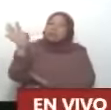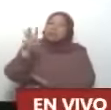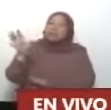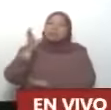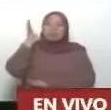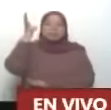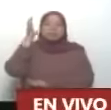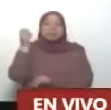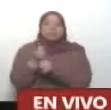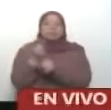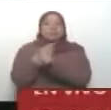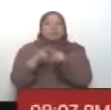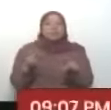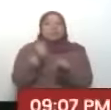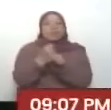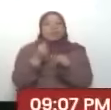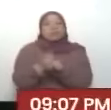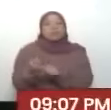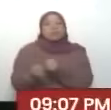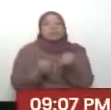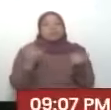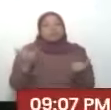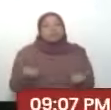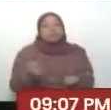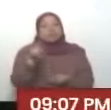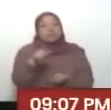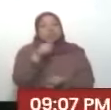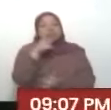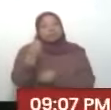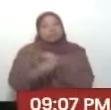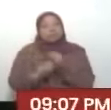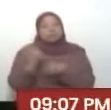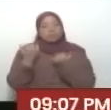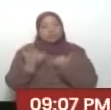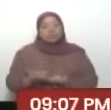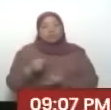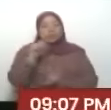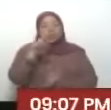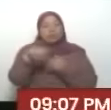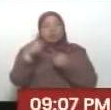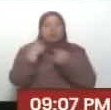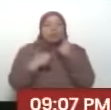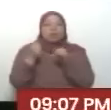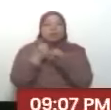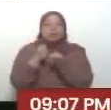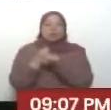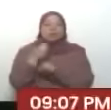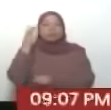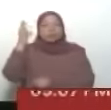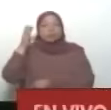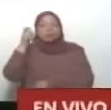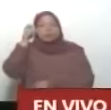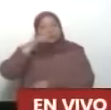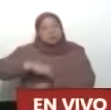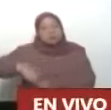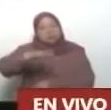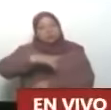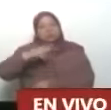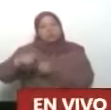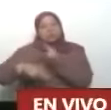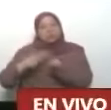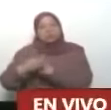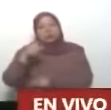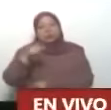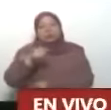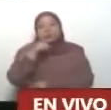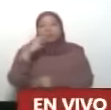pues. Pero no solamente quedó ahí, señor presidente, sino que también creamos puntos tricolor para concientizar al pueblo usuario.